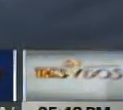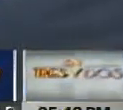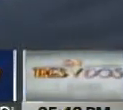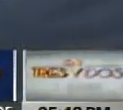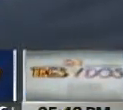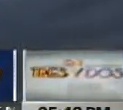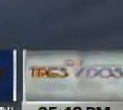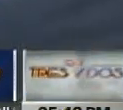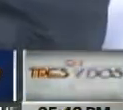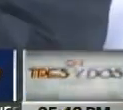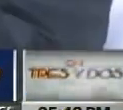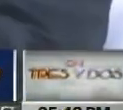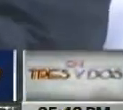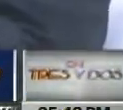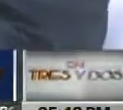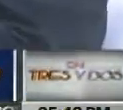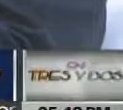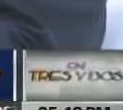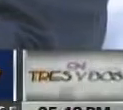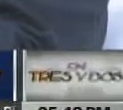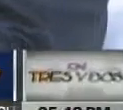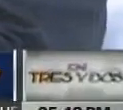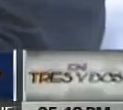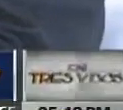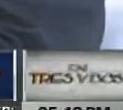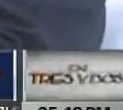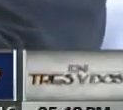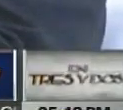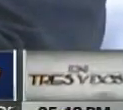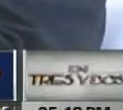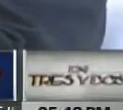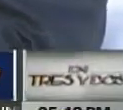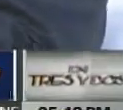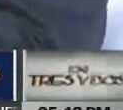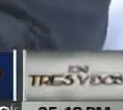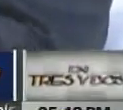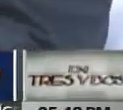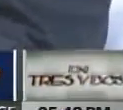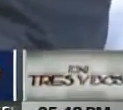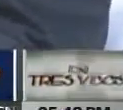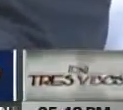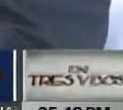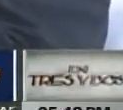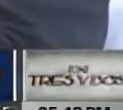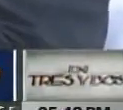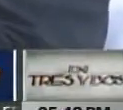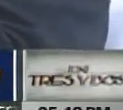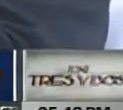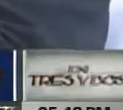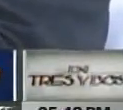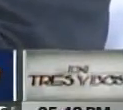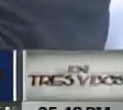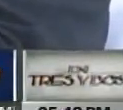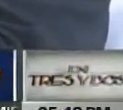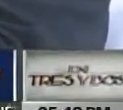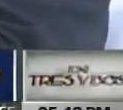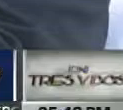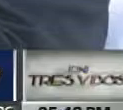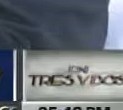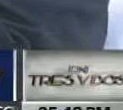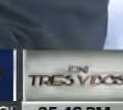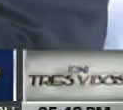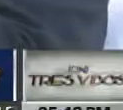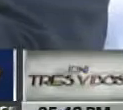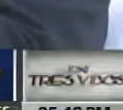renuncia, hablaron del revocatorio, hablaron de la enfermedad mental o física, hablaron del pronunciamiento del Tribunal